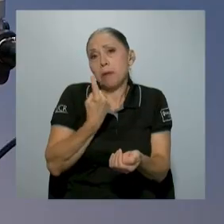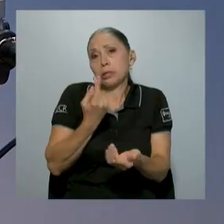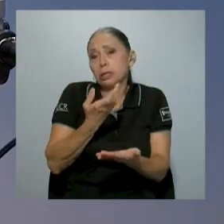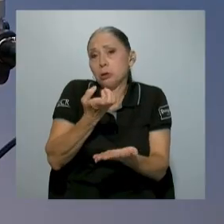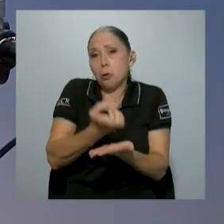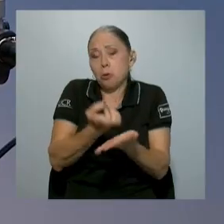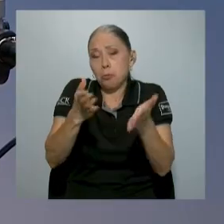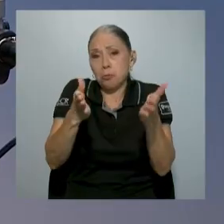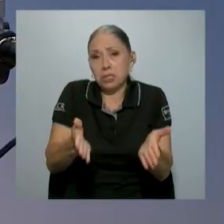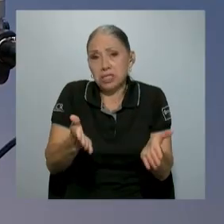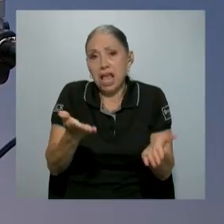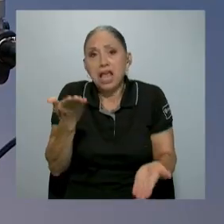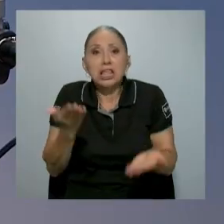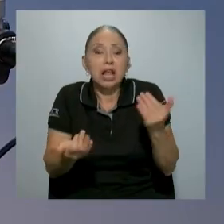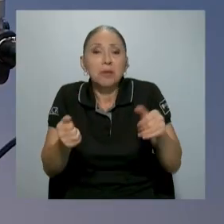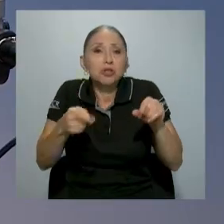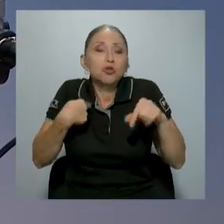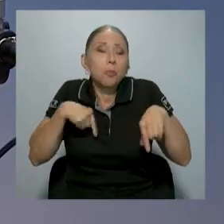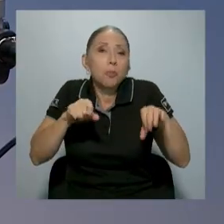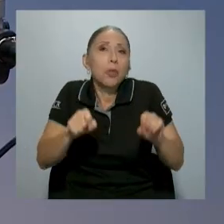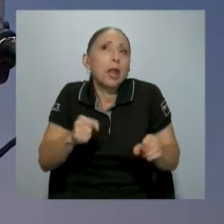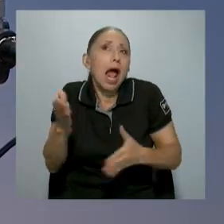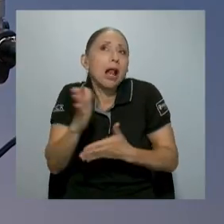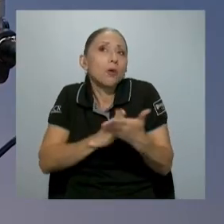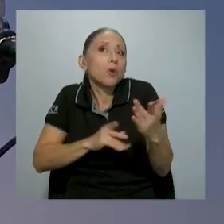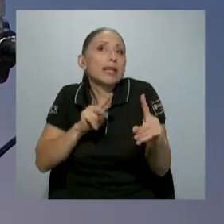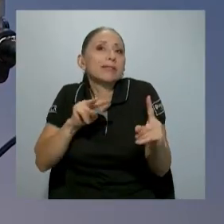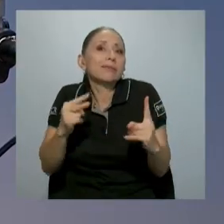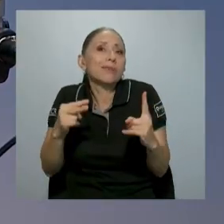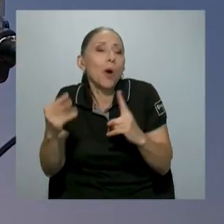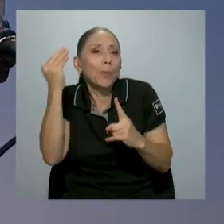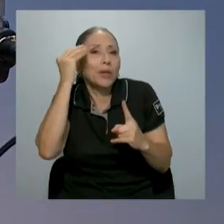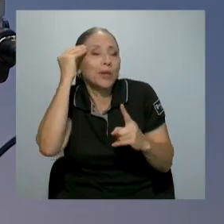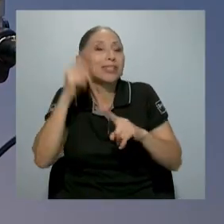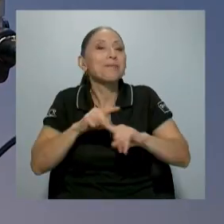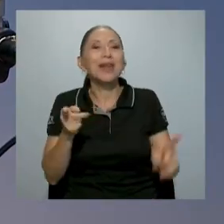podría tener algunas conjeturas, pero ustedes sí saben y yo no.